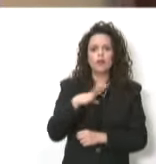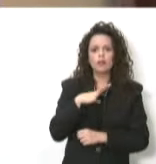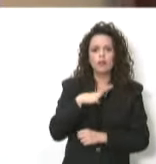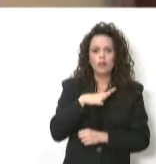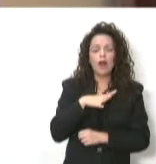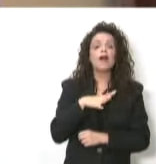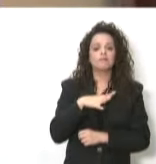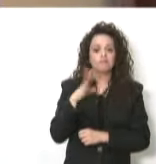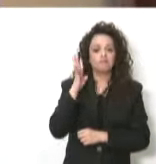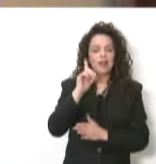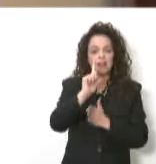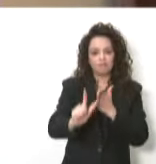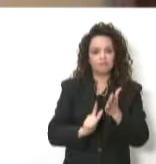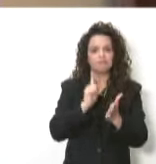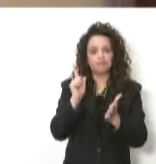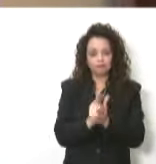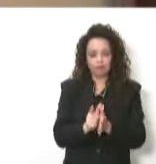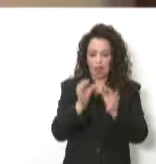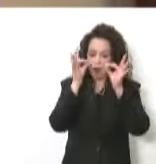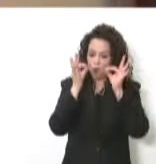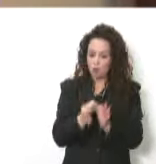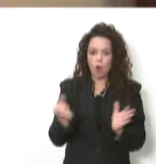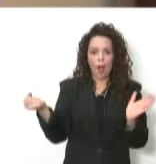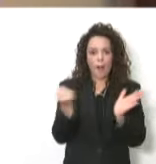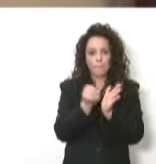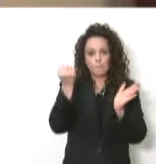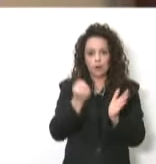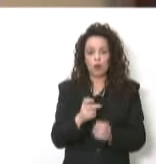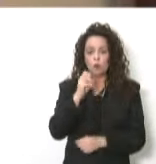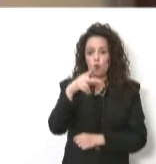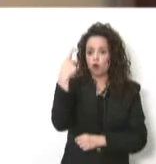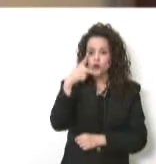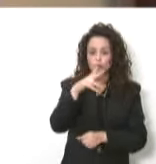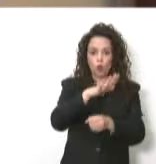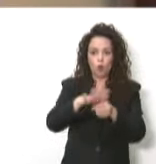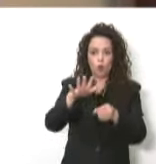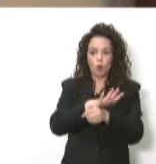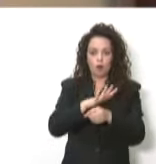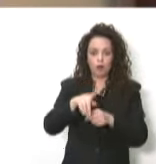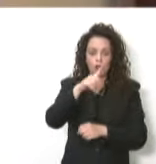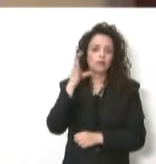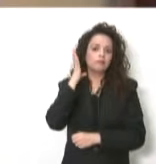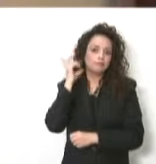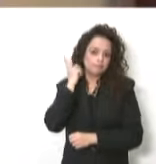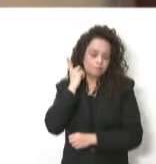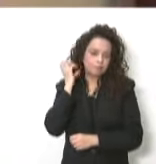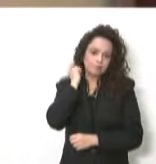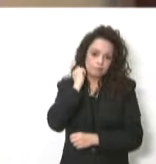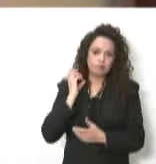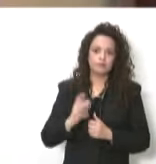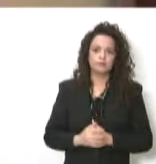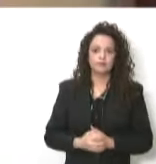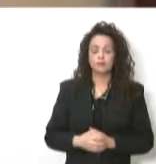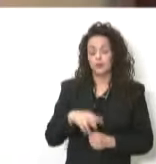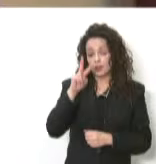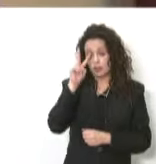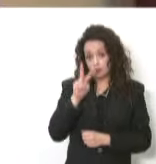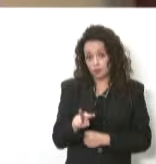legislación debidamente aprobada por sus congresos locales. Sobre todo, me